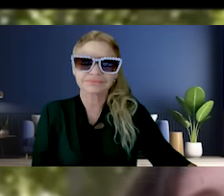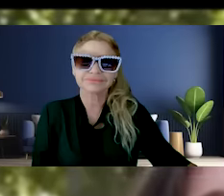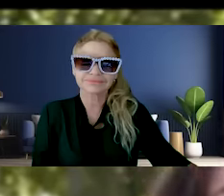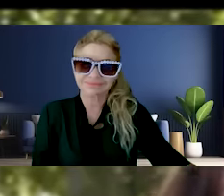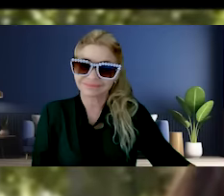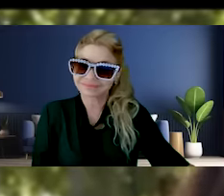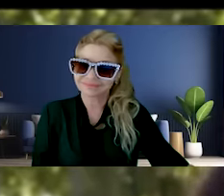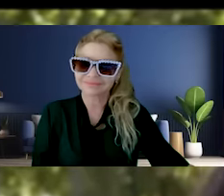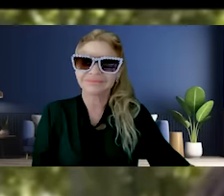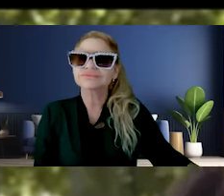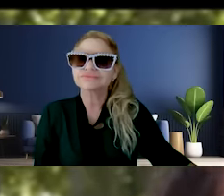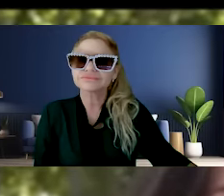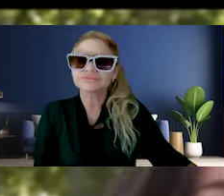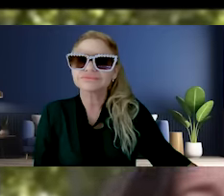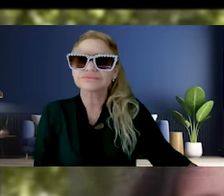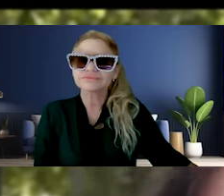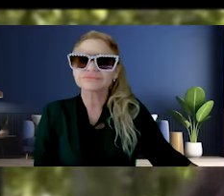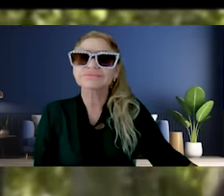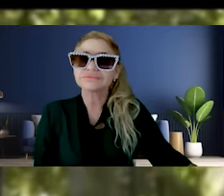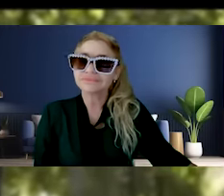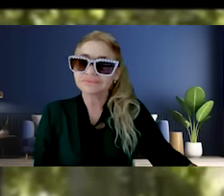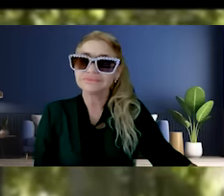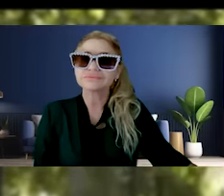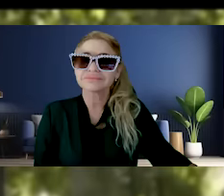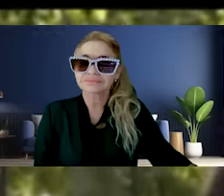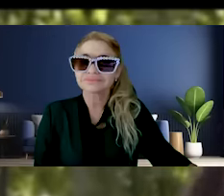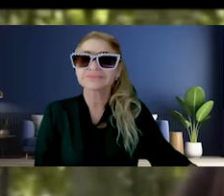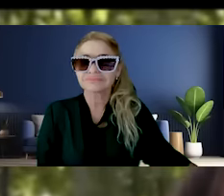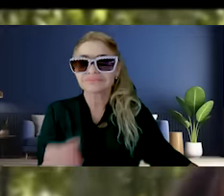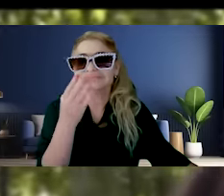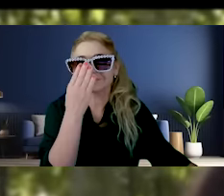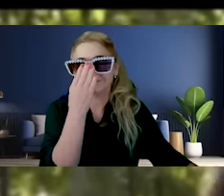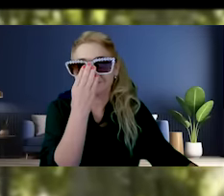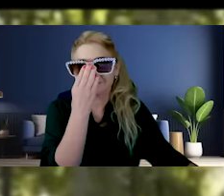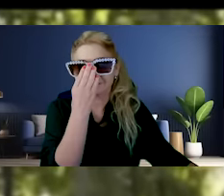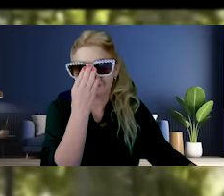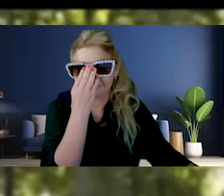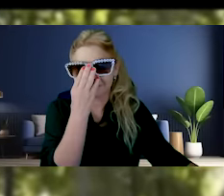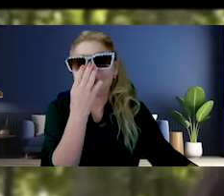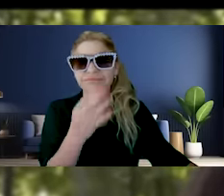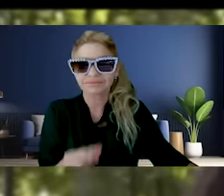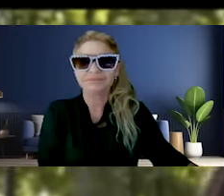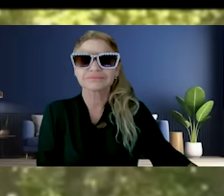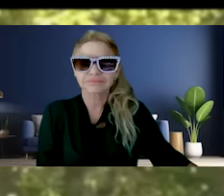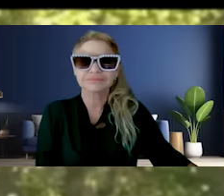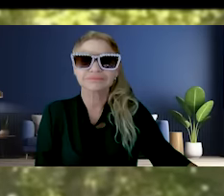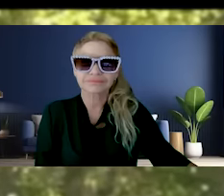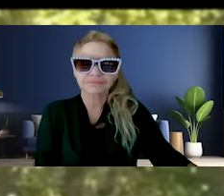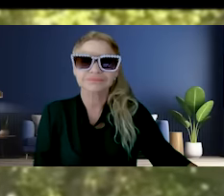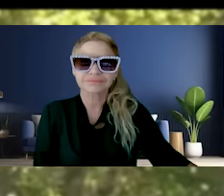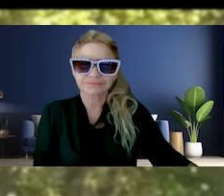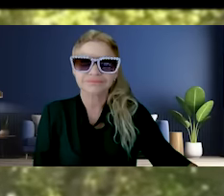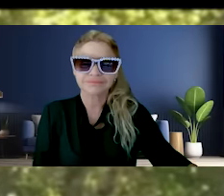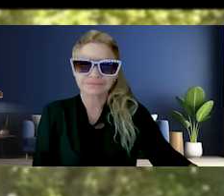de Scotland Yard cree que el reconocimiento facial transformará la labor de la policía como lo hizo hace 30 años el ADN. Pero ha sido